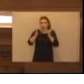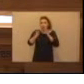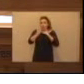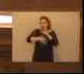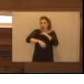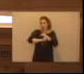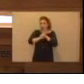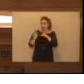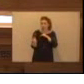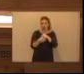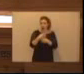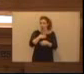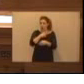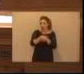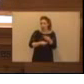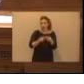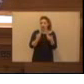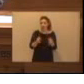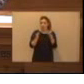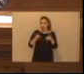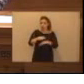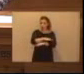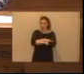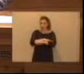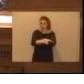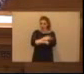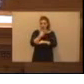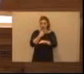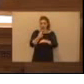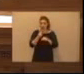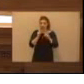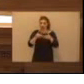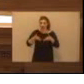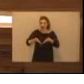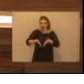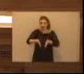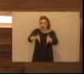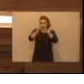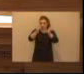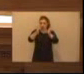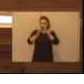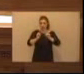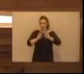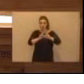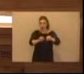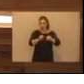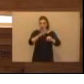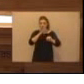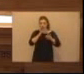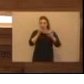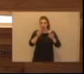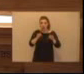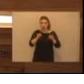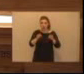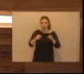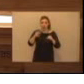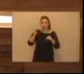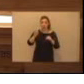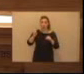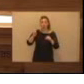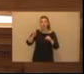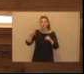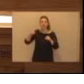A sabiendas, además, que fue el propio Ministerio quien desechó ya este trazado en su momento, por cierto, cuando el señor Casco era vicepresidente del Gobierno